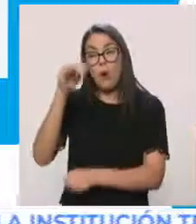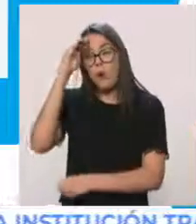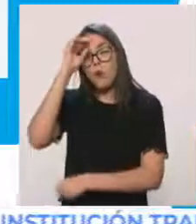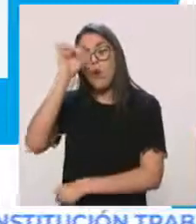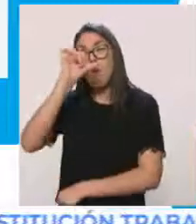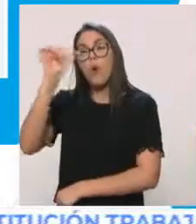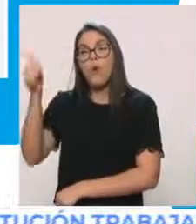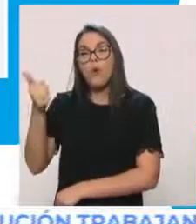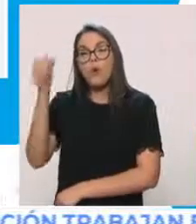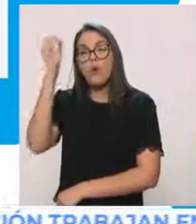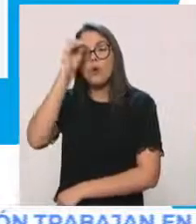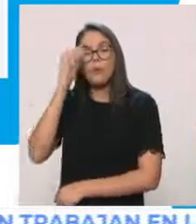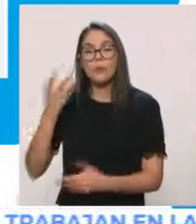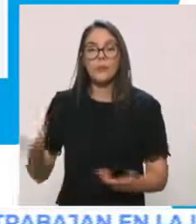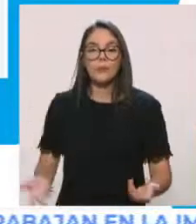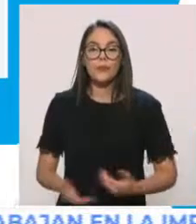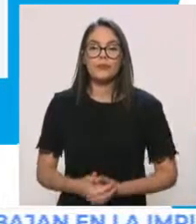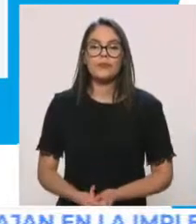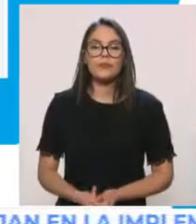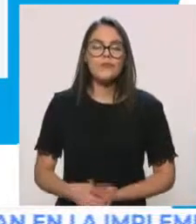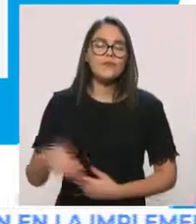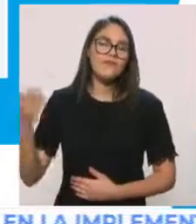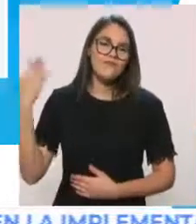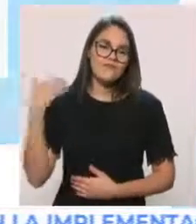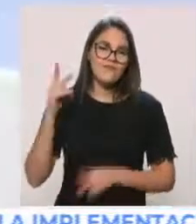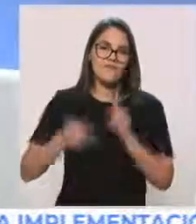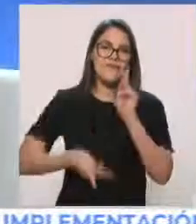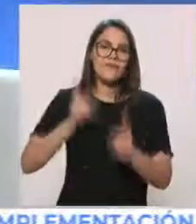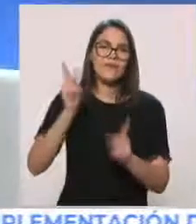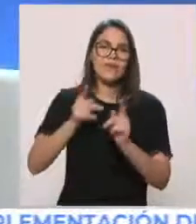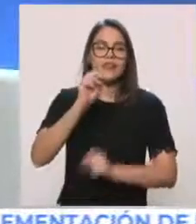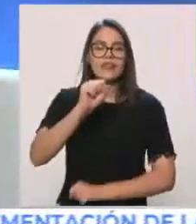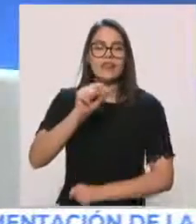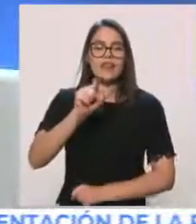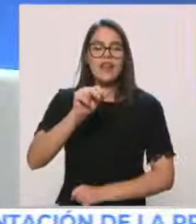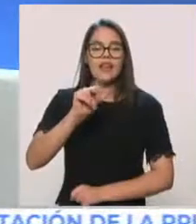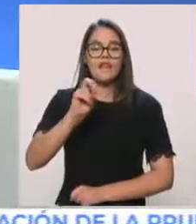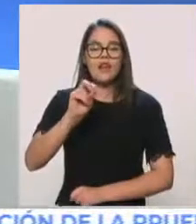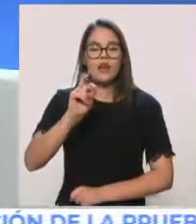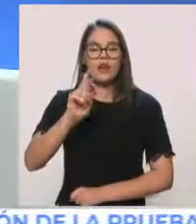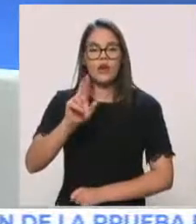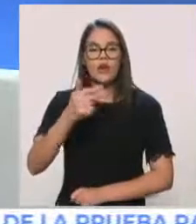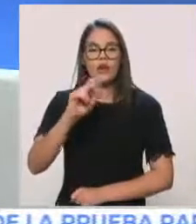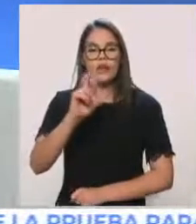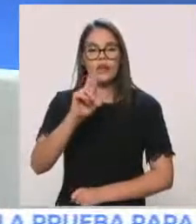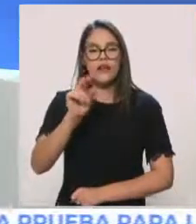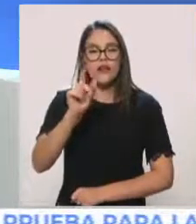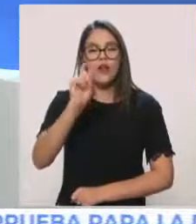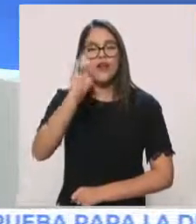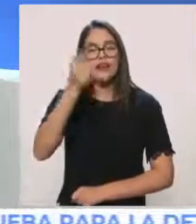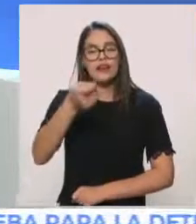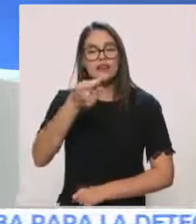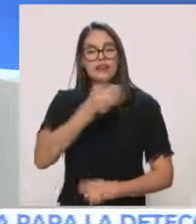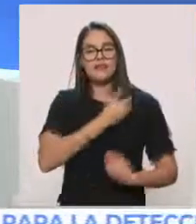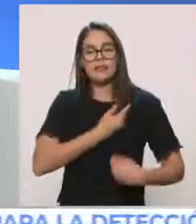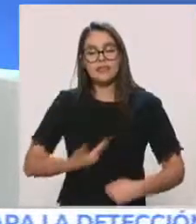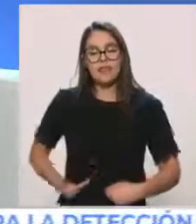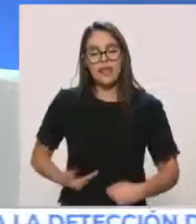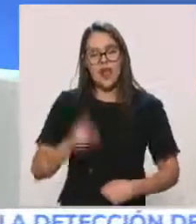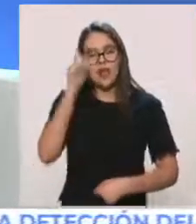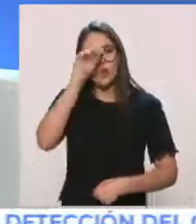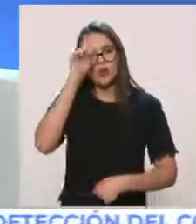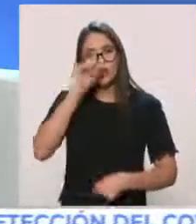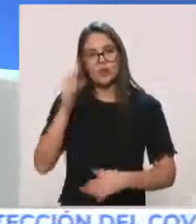Hace unos momentos estuvimos conversando con Salvador Guerrero Chiprés, presidente del Consejo Ciudadano para la Seguridad y Justicia en la Ciudad de México, sobre